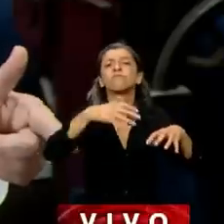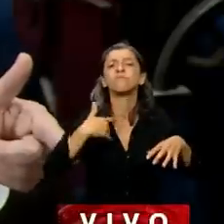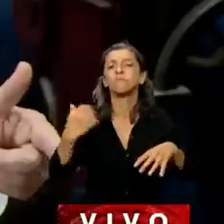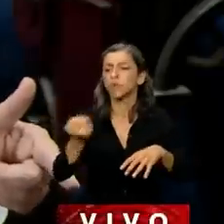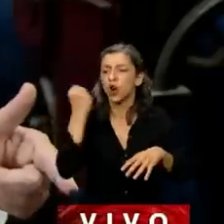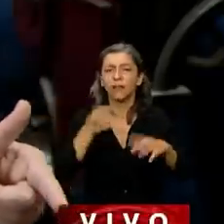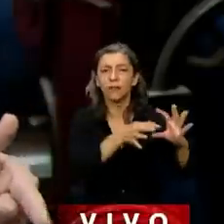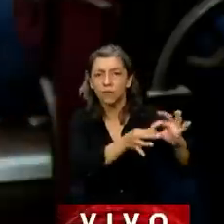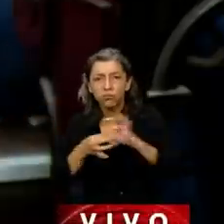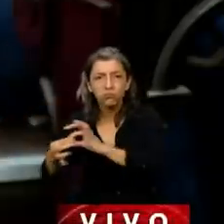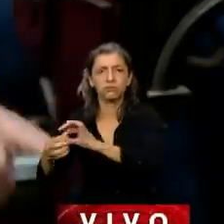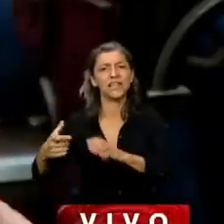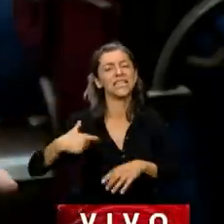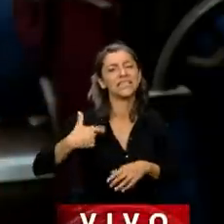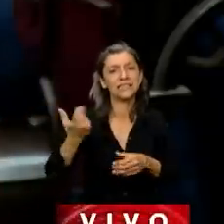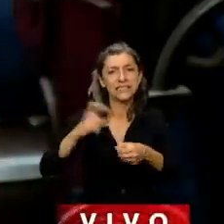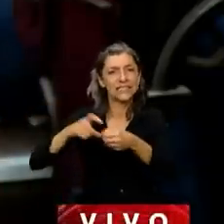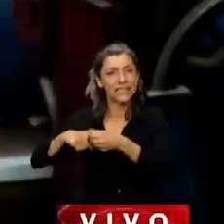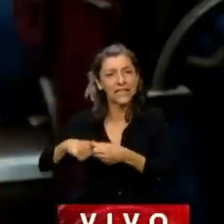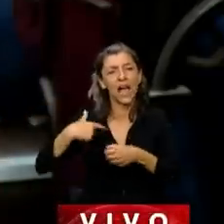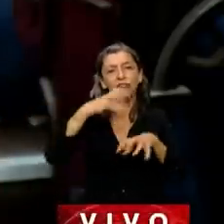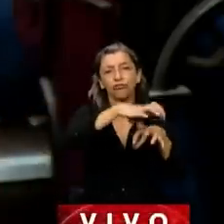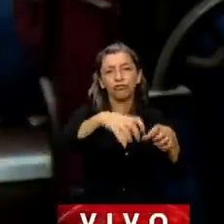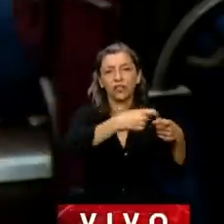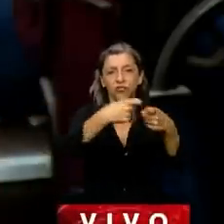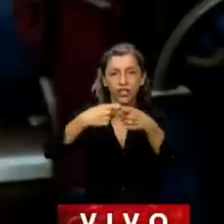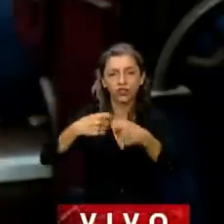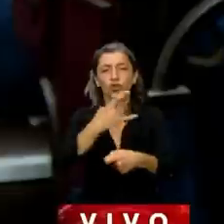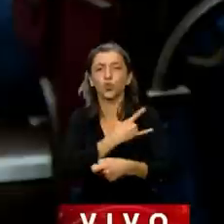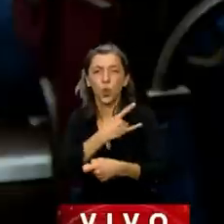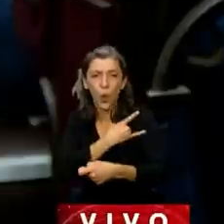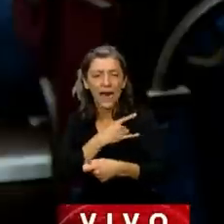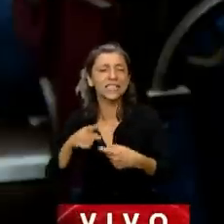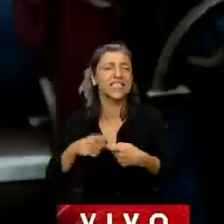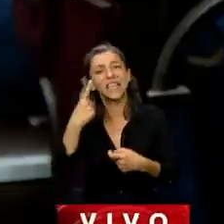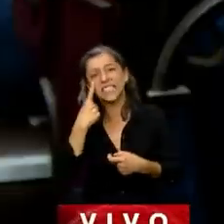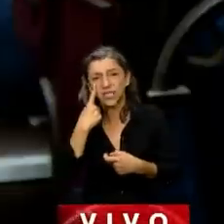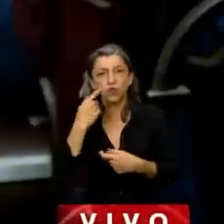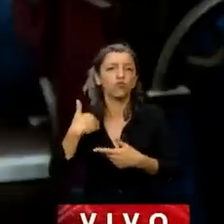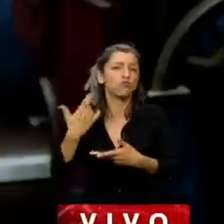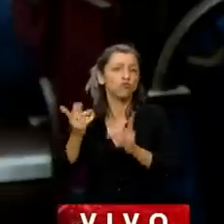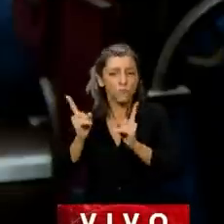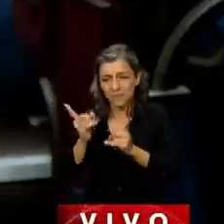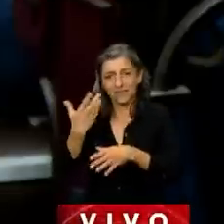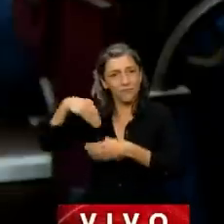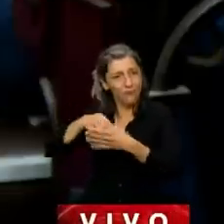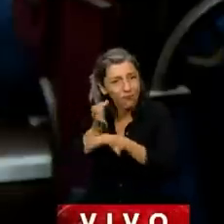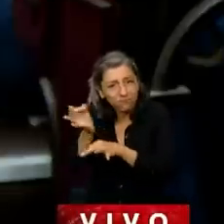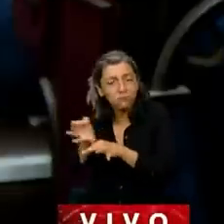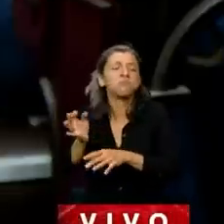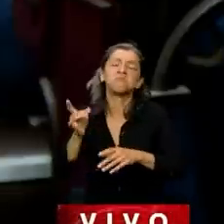las organizaciones y asociaciones, las universidades, las instituciones formadoras y, por